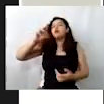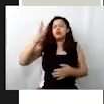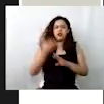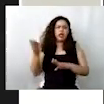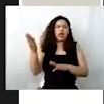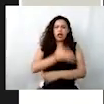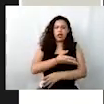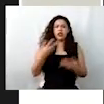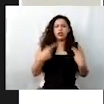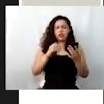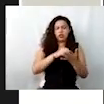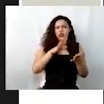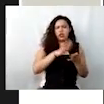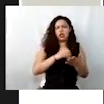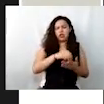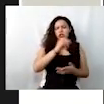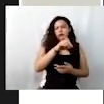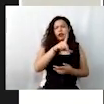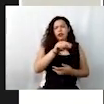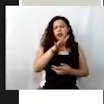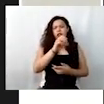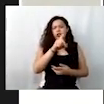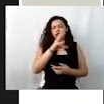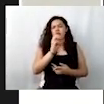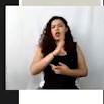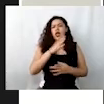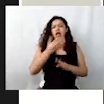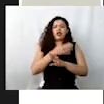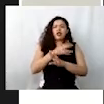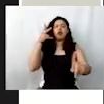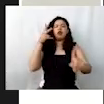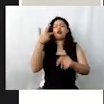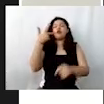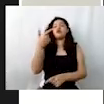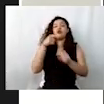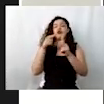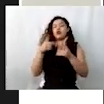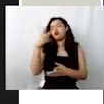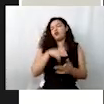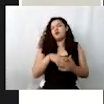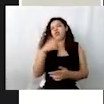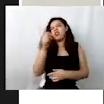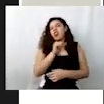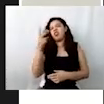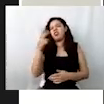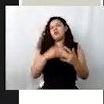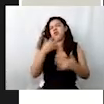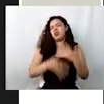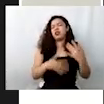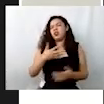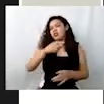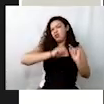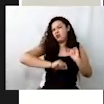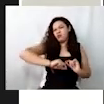la Agenda del Milenio, eran 8 objetivos que se desarrollaron entre 2000 y 2015, pero fue un proceso muy vertical que